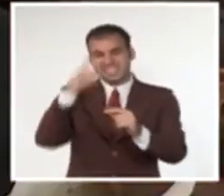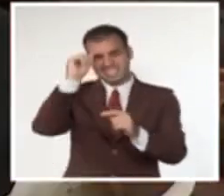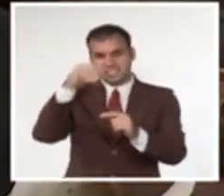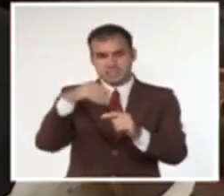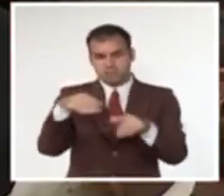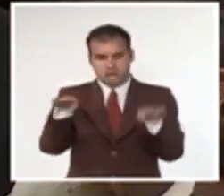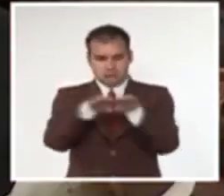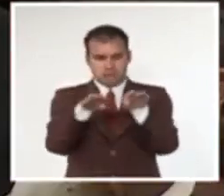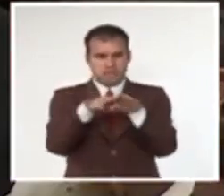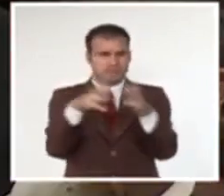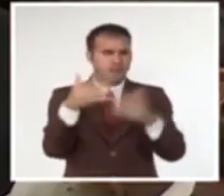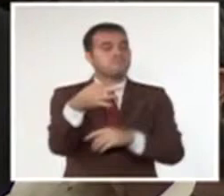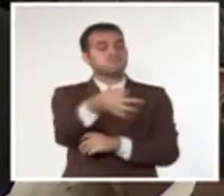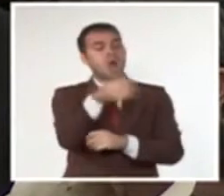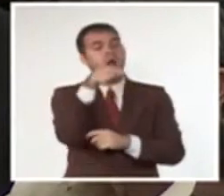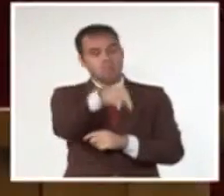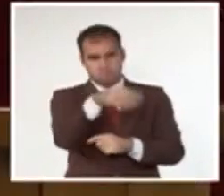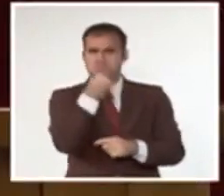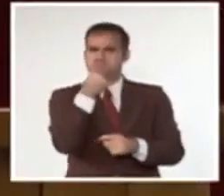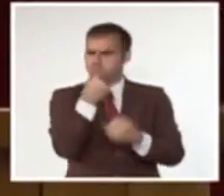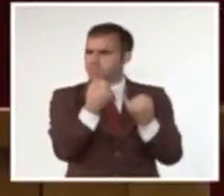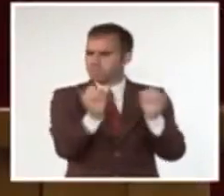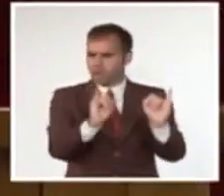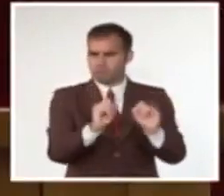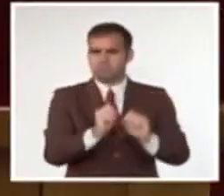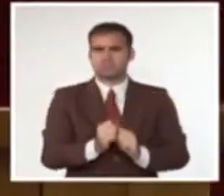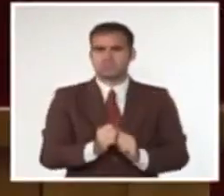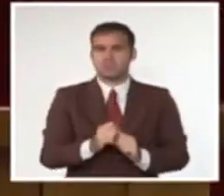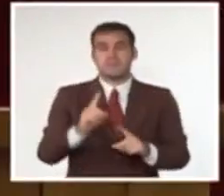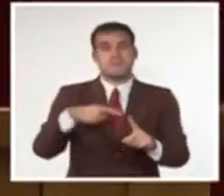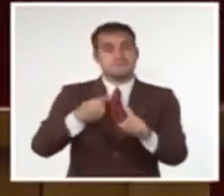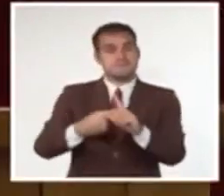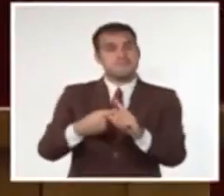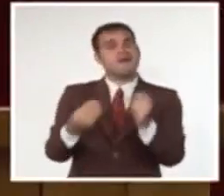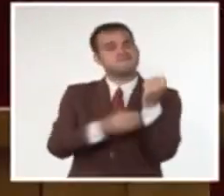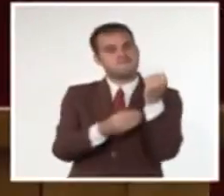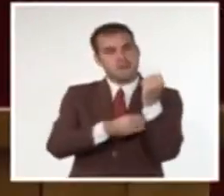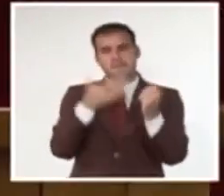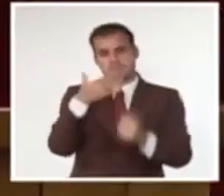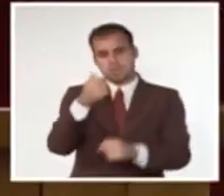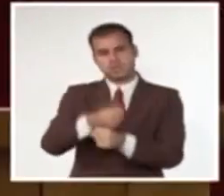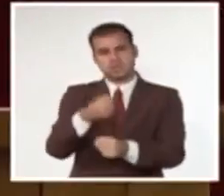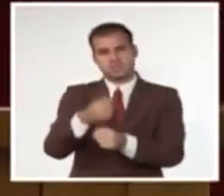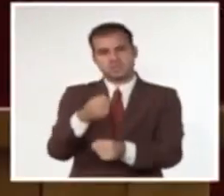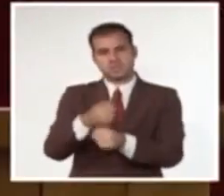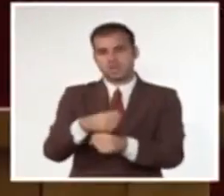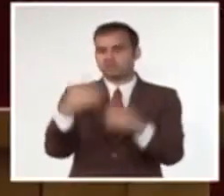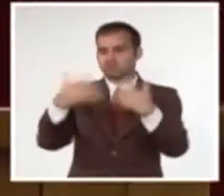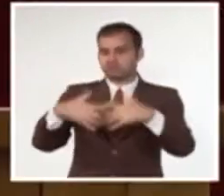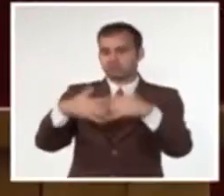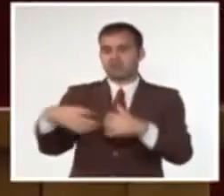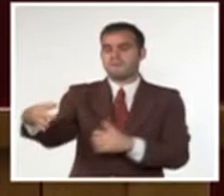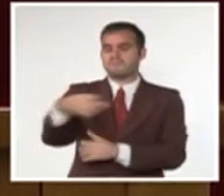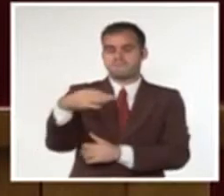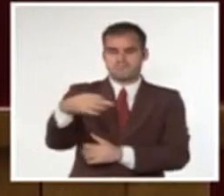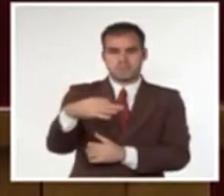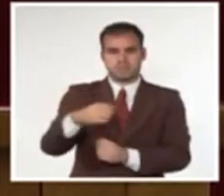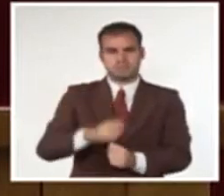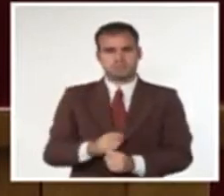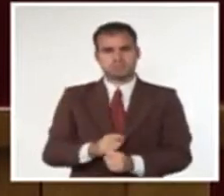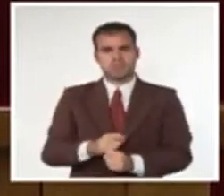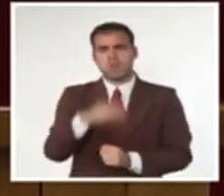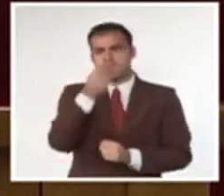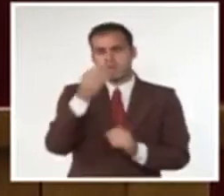a los municipios, así como en el fortalecimiento de los sistemas productivos locales, encadenamientos productivos y el